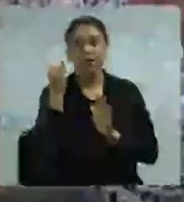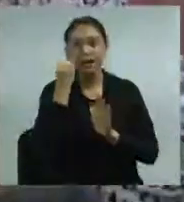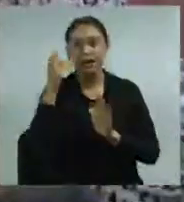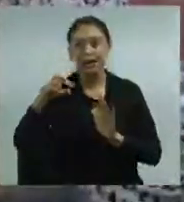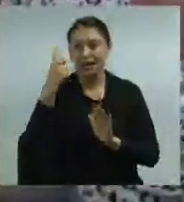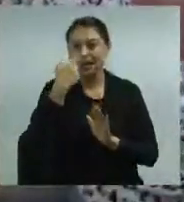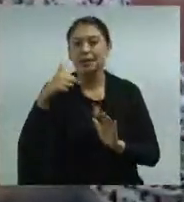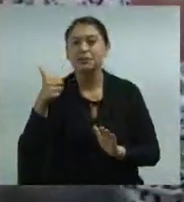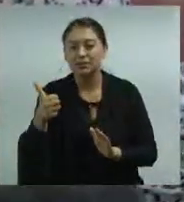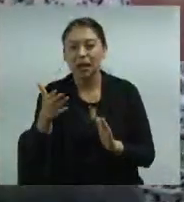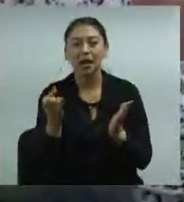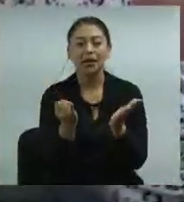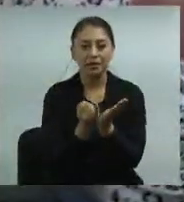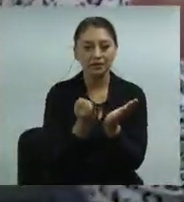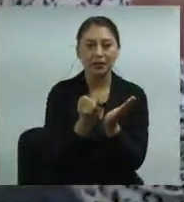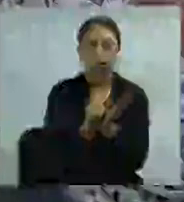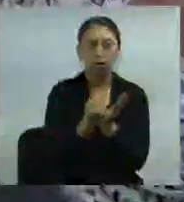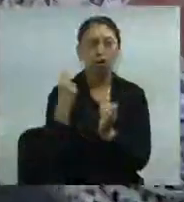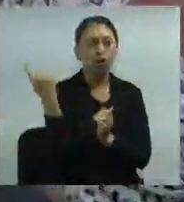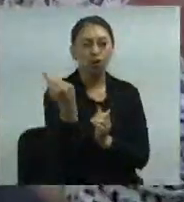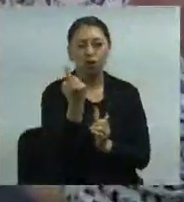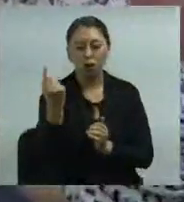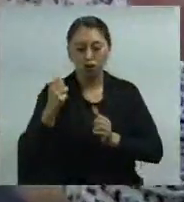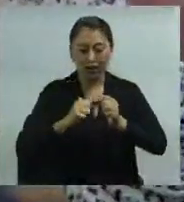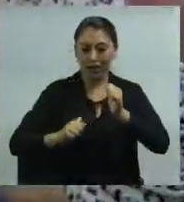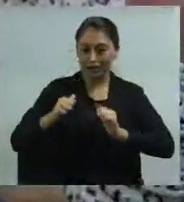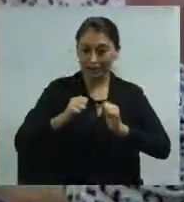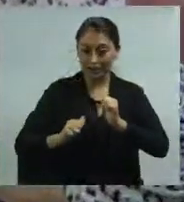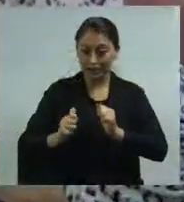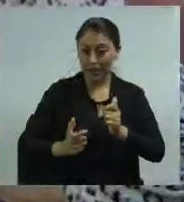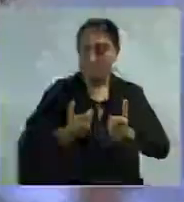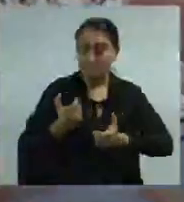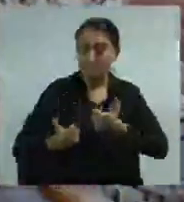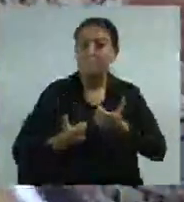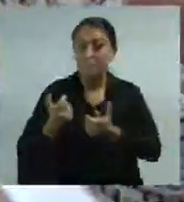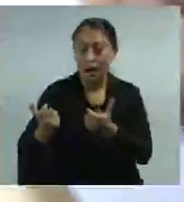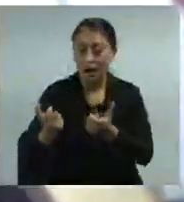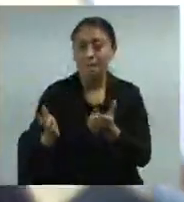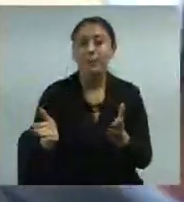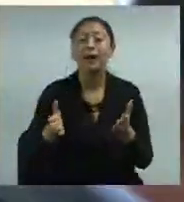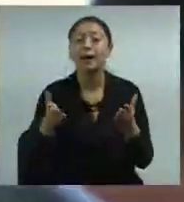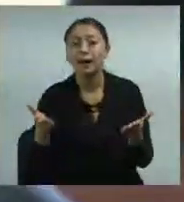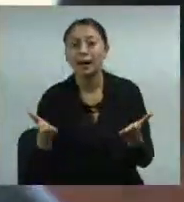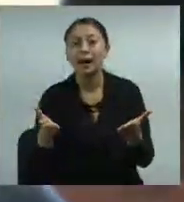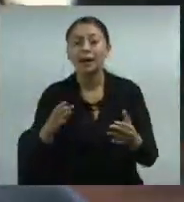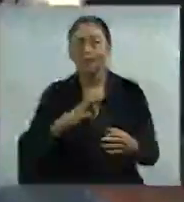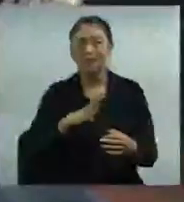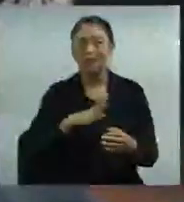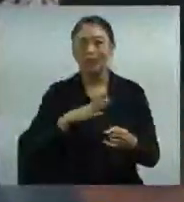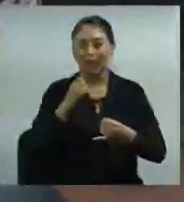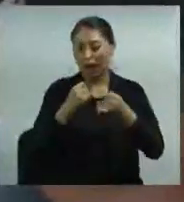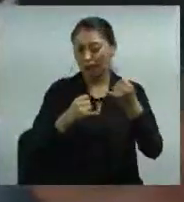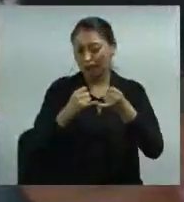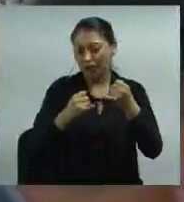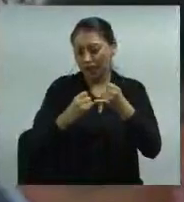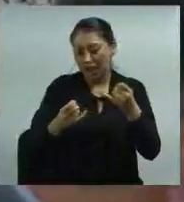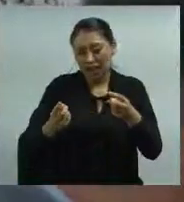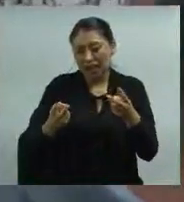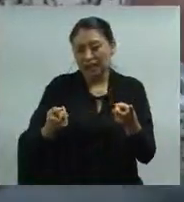un instituto y todos los artistas pagan para poder tener al final de su